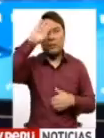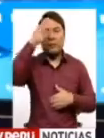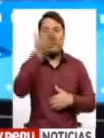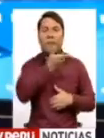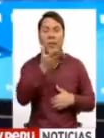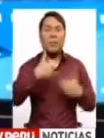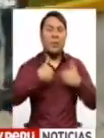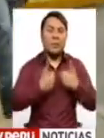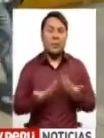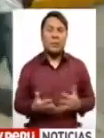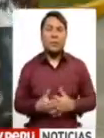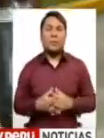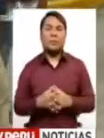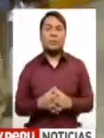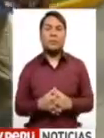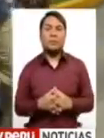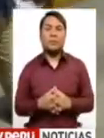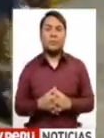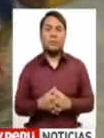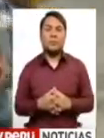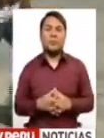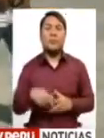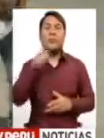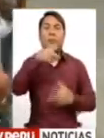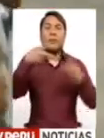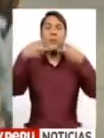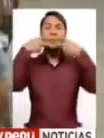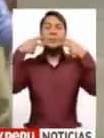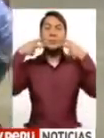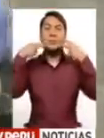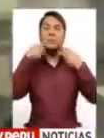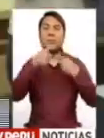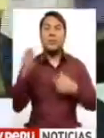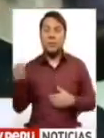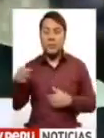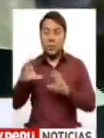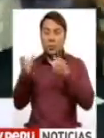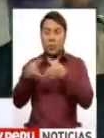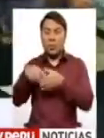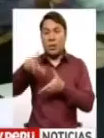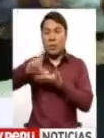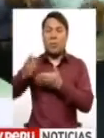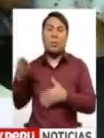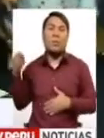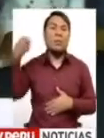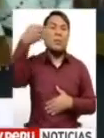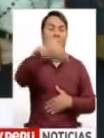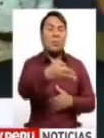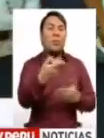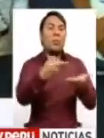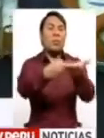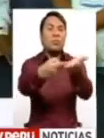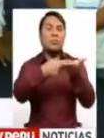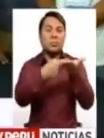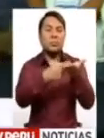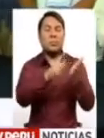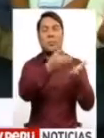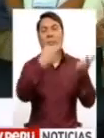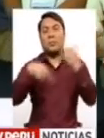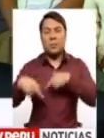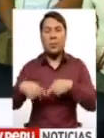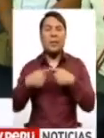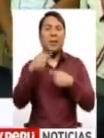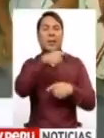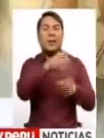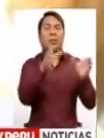Veamos. Fue en Iquitos y tras varios intentos que por fin se entabló el diálogo entre el Ejecutivo y los APUs de